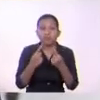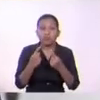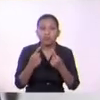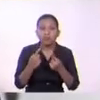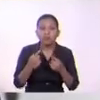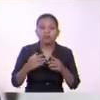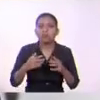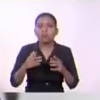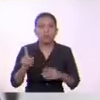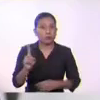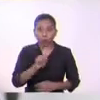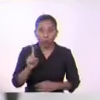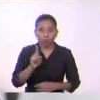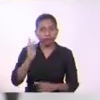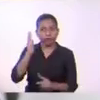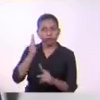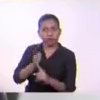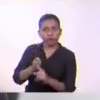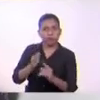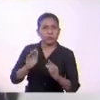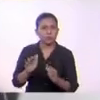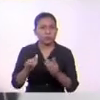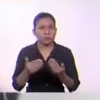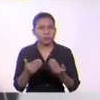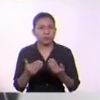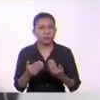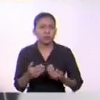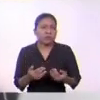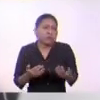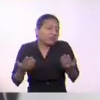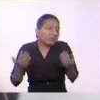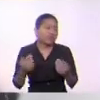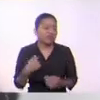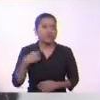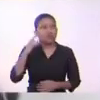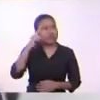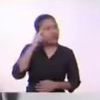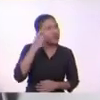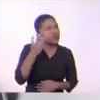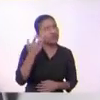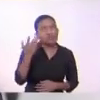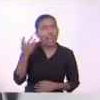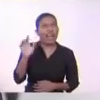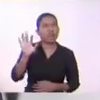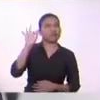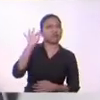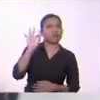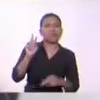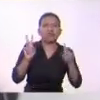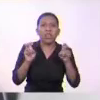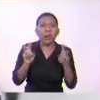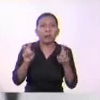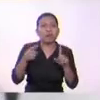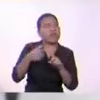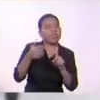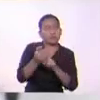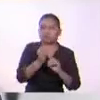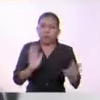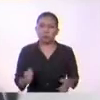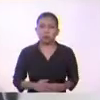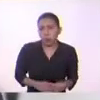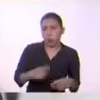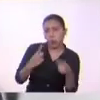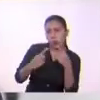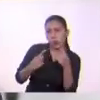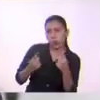tipo de entrevista en el que solamente se elige el tema u objetivo de la entrevista y la persona a quien se